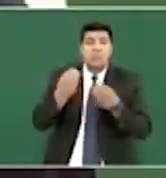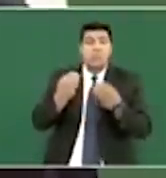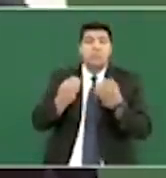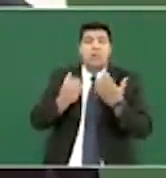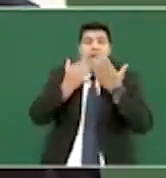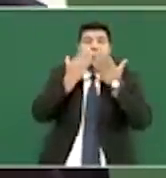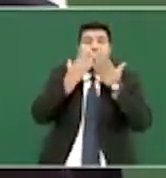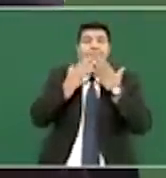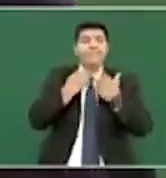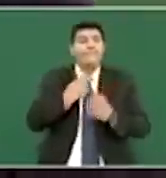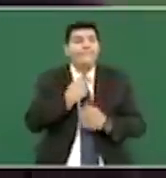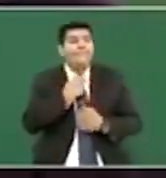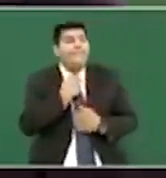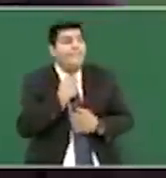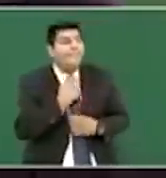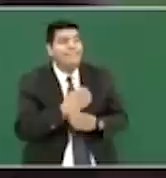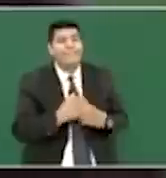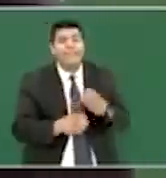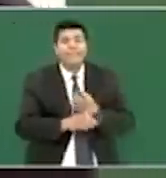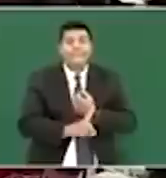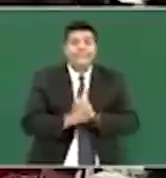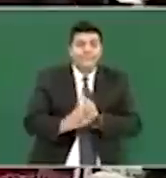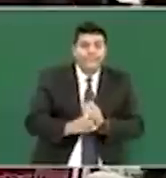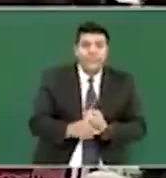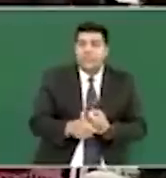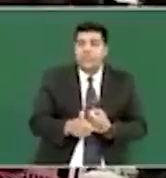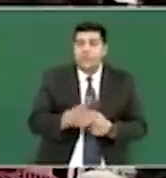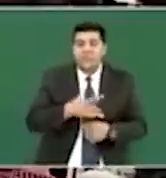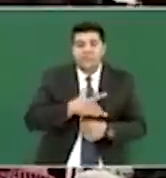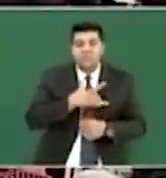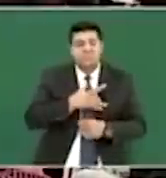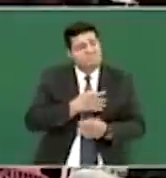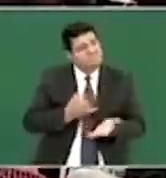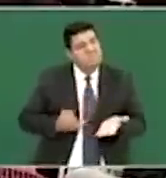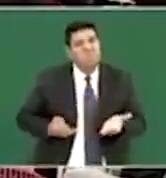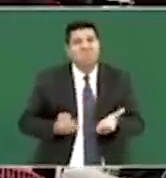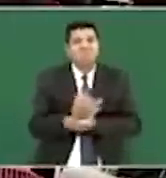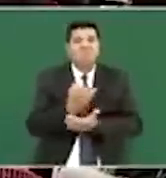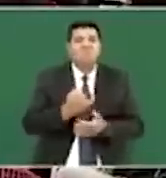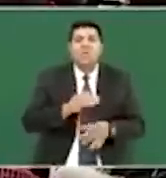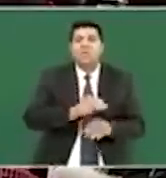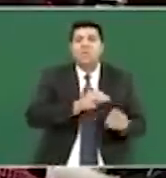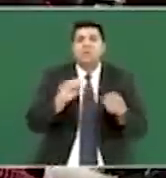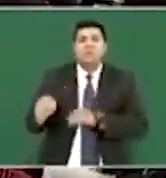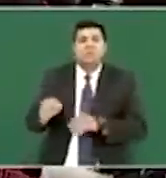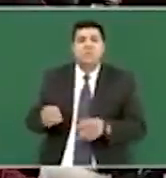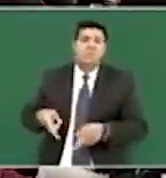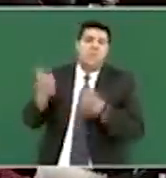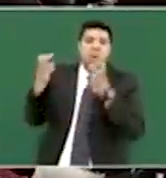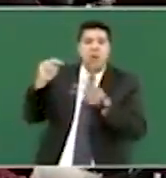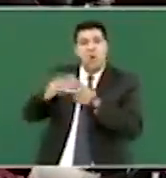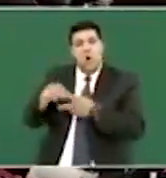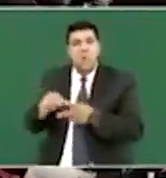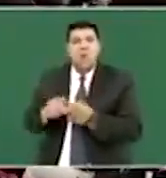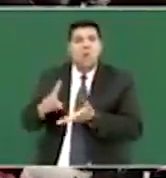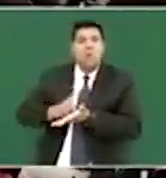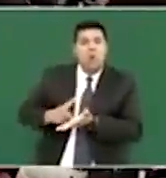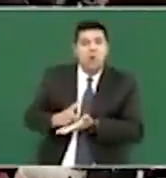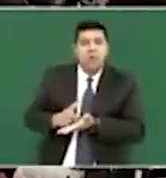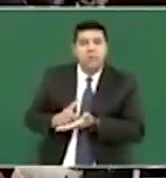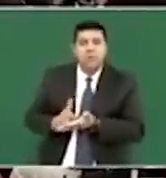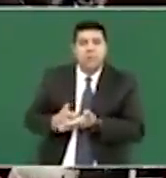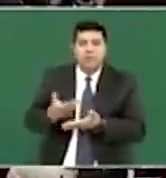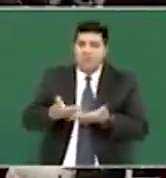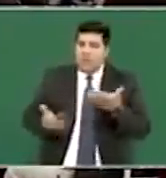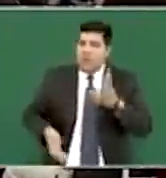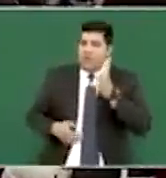y que se les empujaba a tomar el camino de las conductas antisociales. Ahora no,